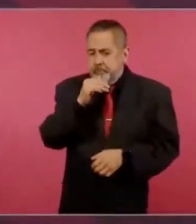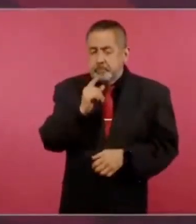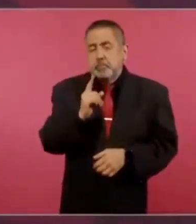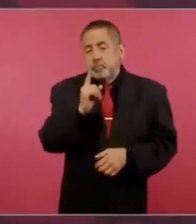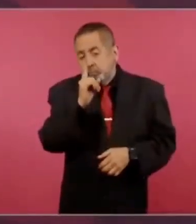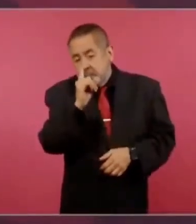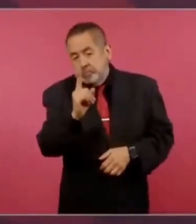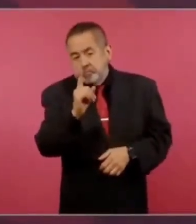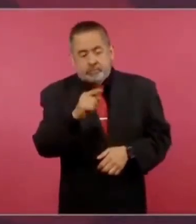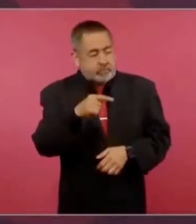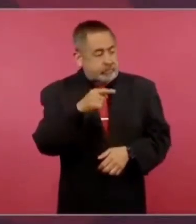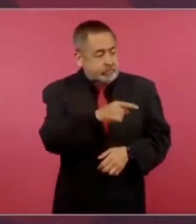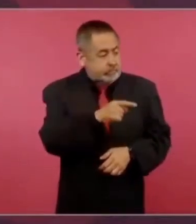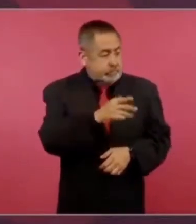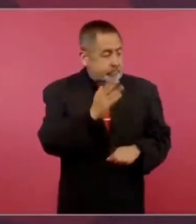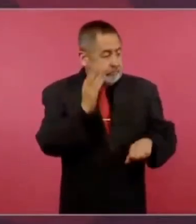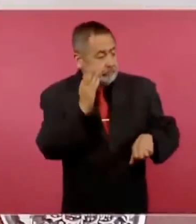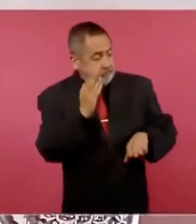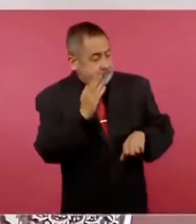si era en beneficio